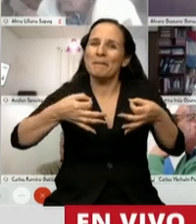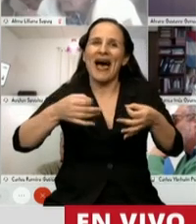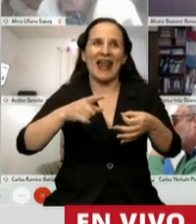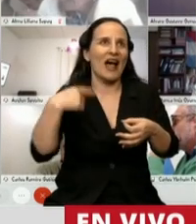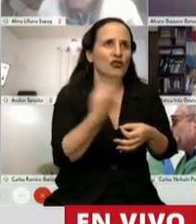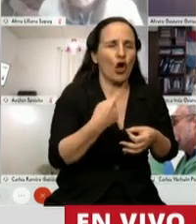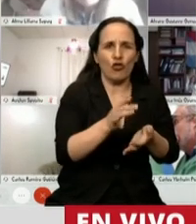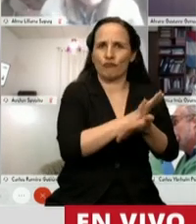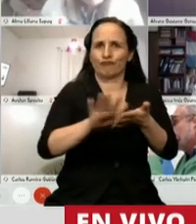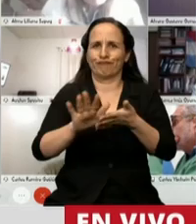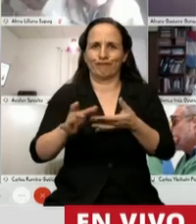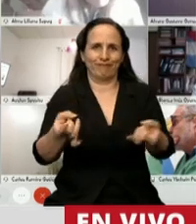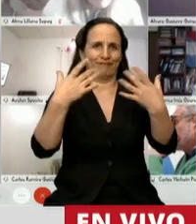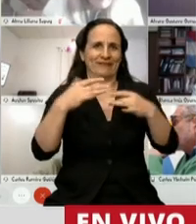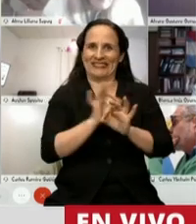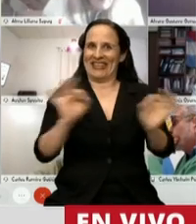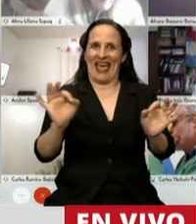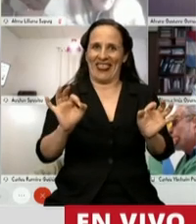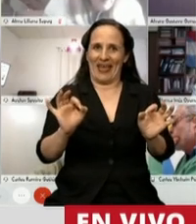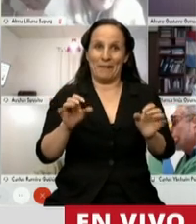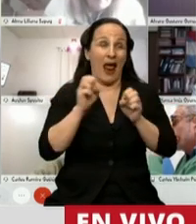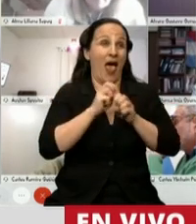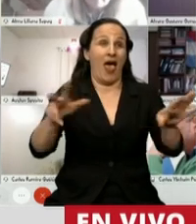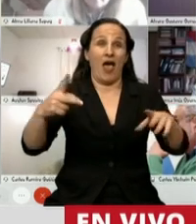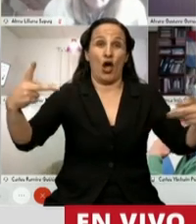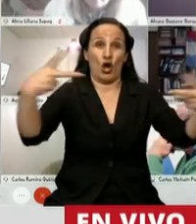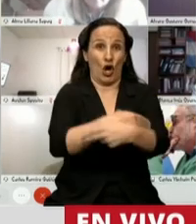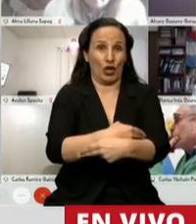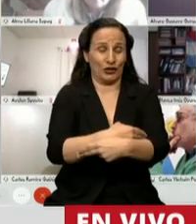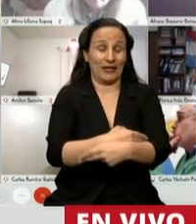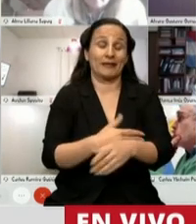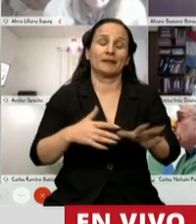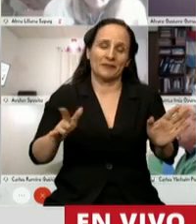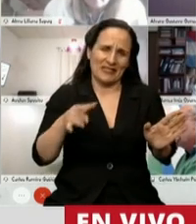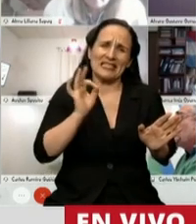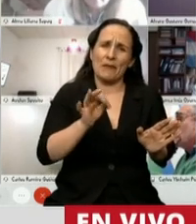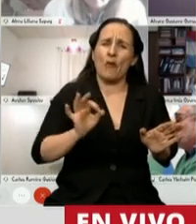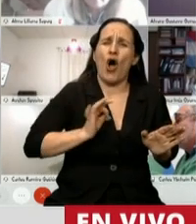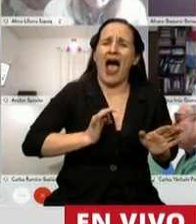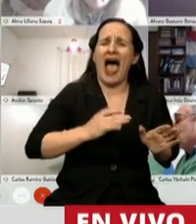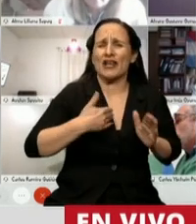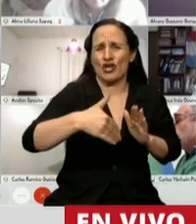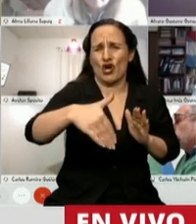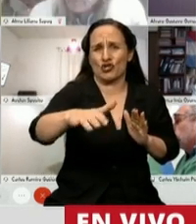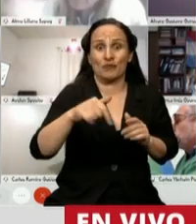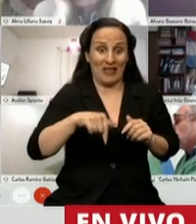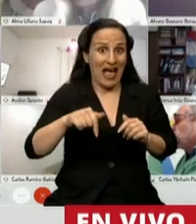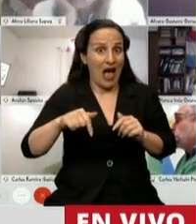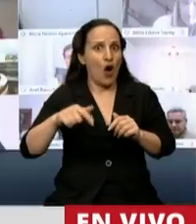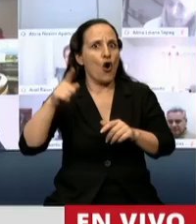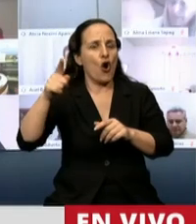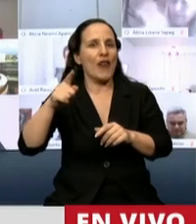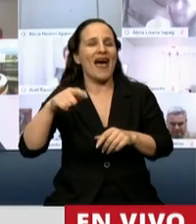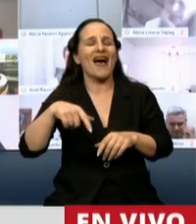para poder empezar a bloquear la propagación y que esto luego continúe en el tiempo por muchos años. Hoy estamos viviendo un rebrote